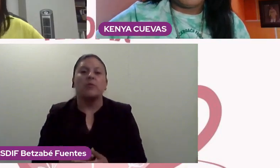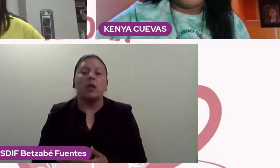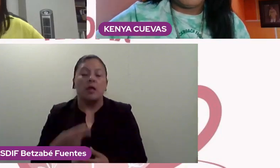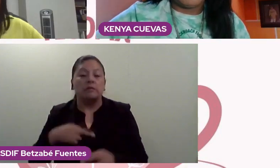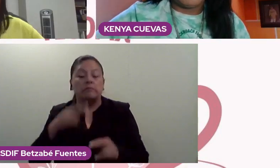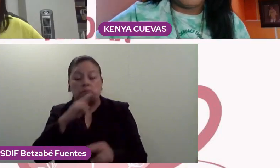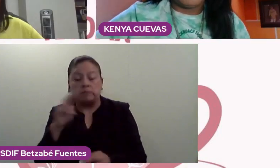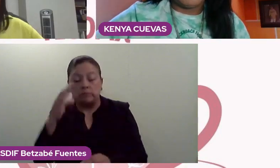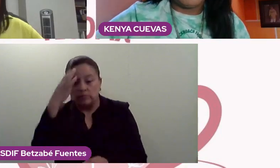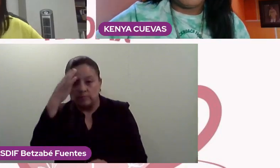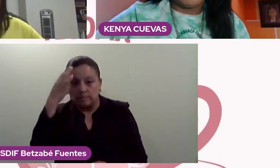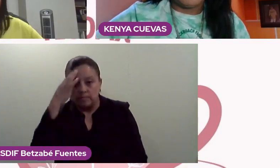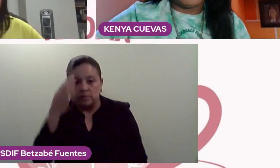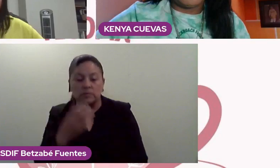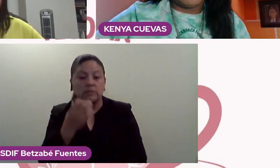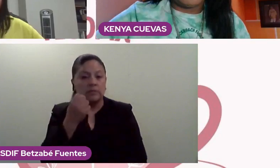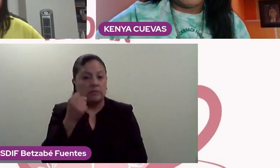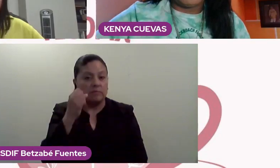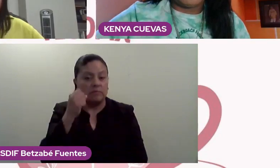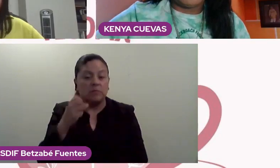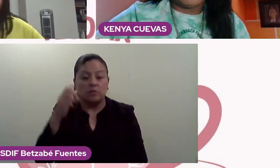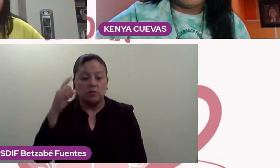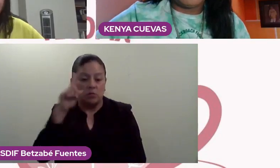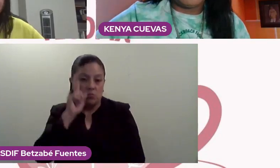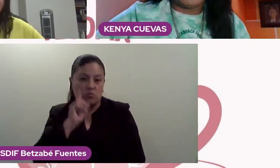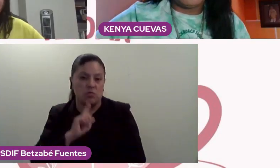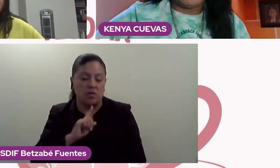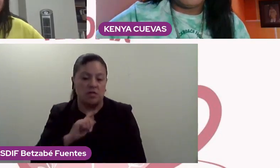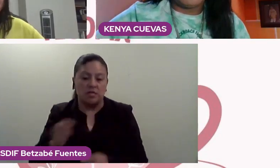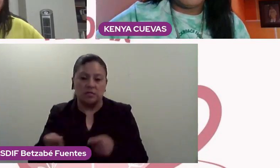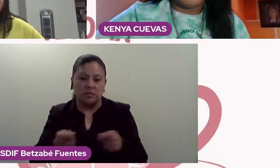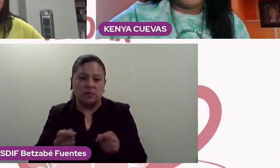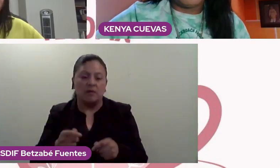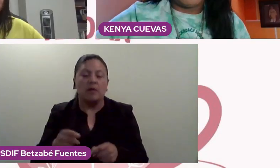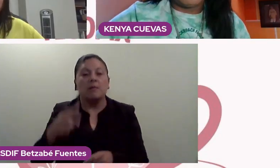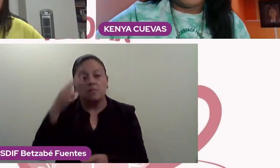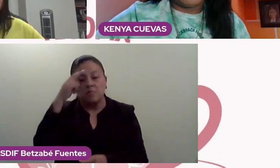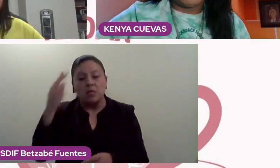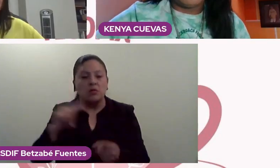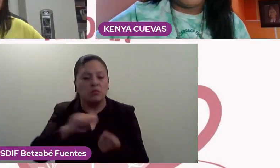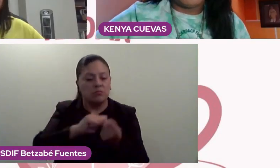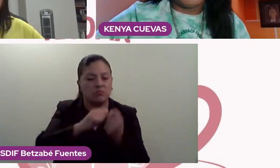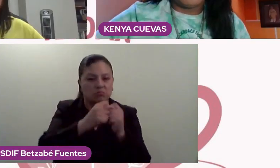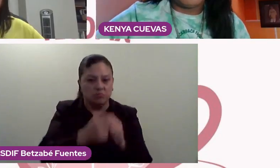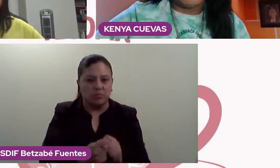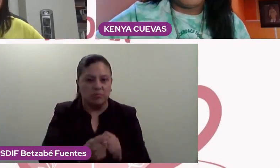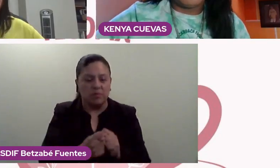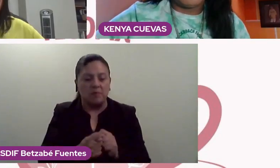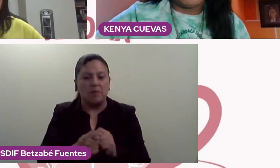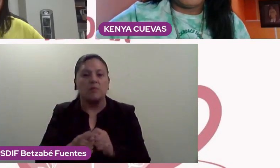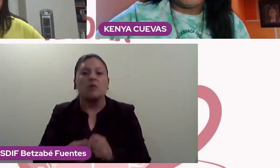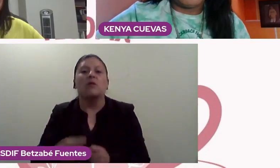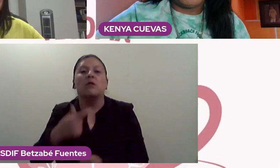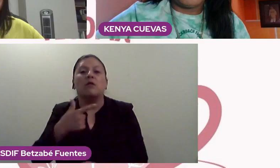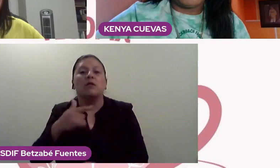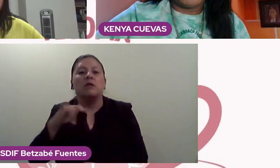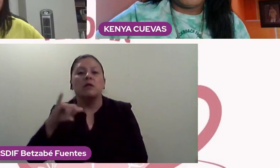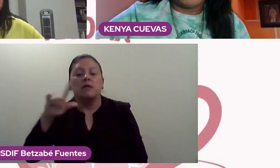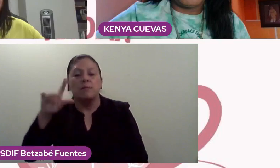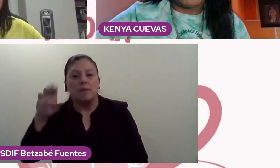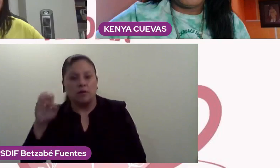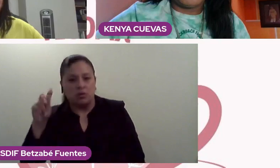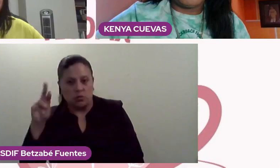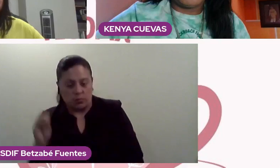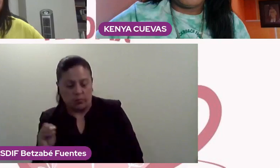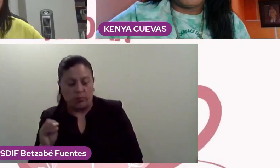de las 60 mujeres que mueve México. En 2023, Premio Franco-Alemán Gilberto Bosques a la Casa de las